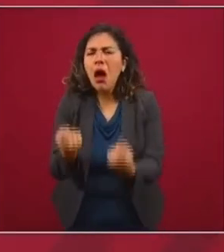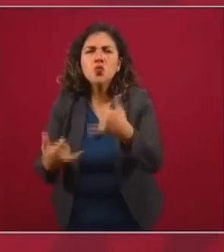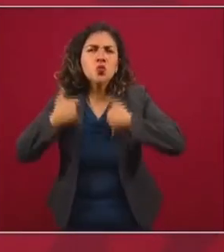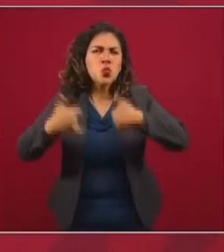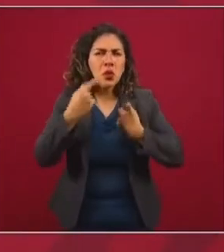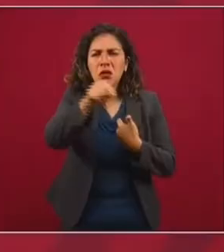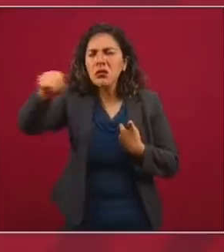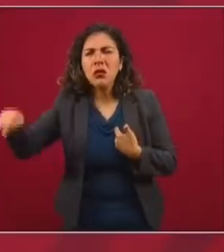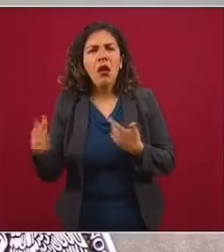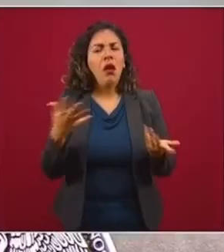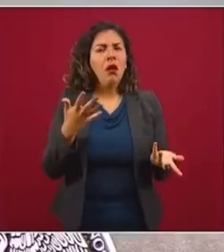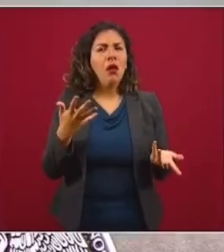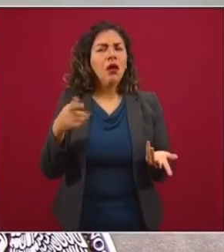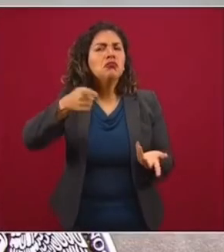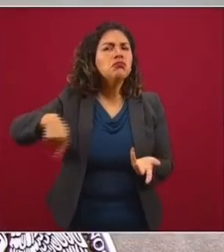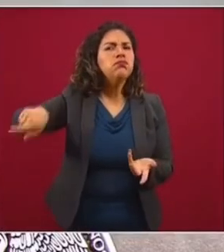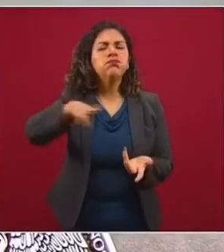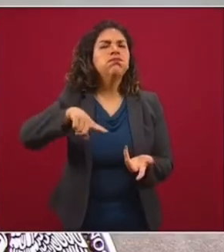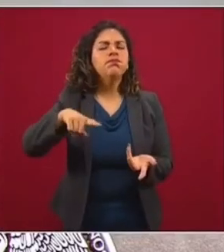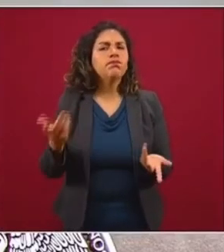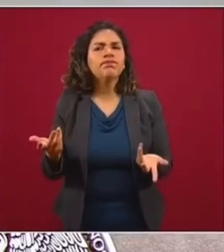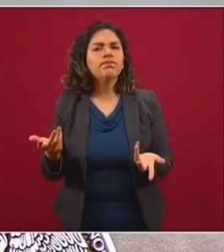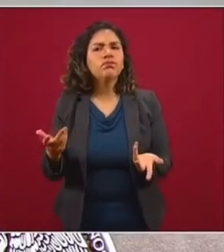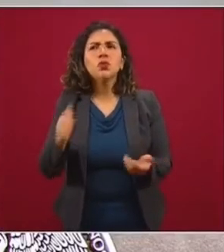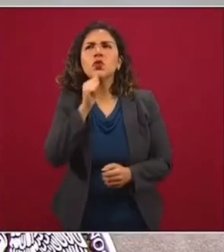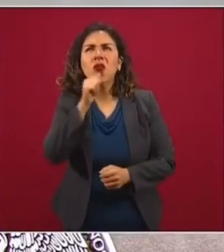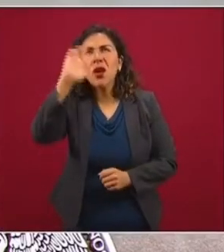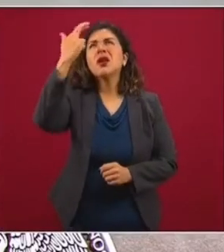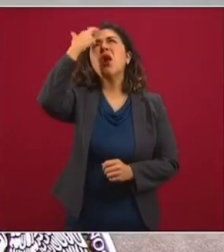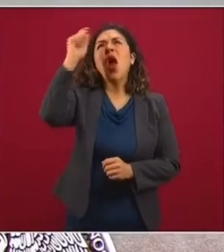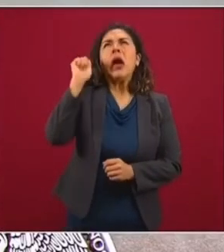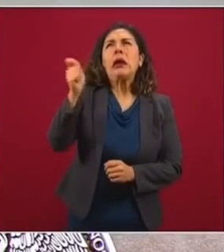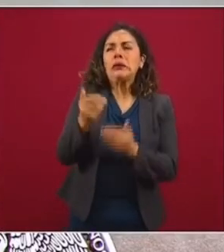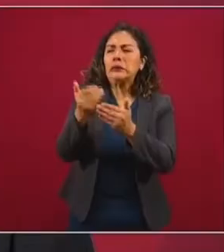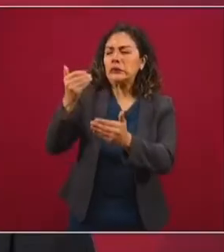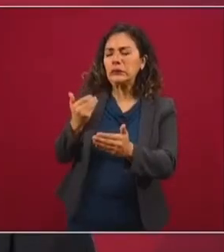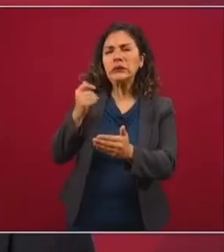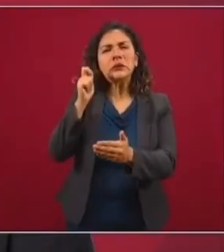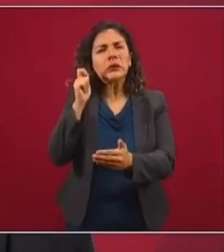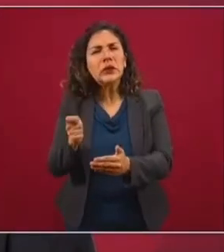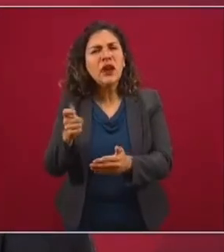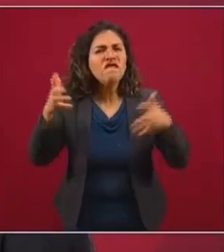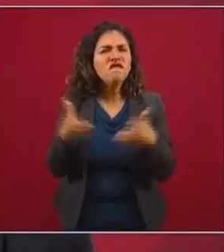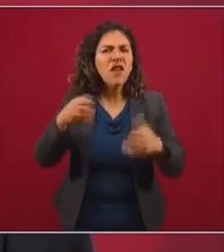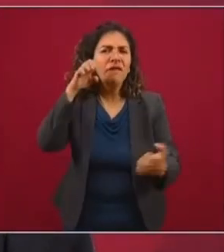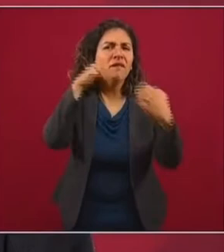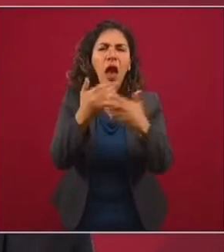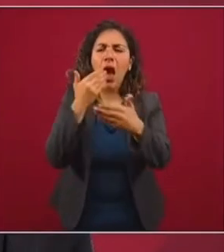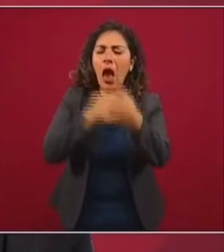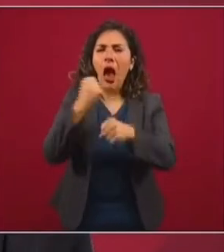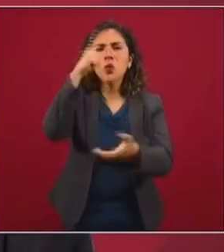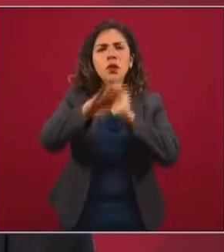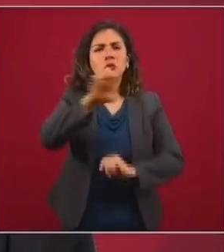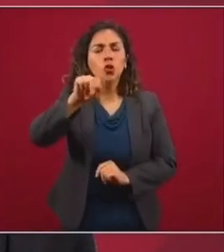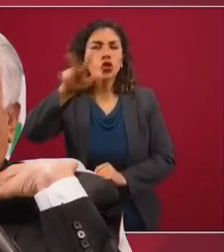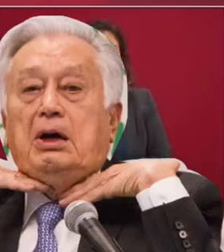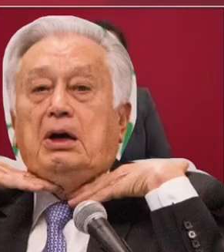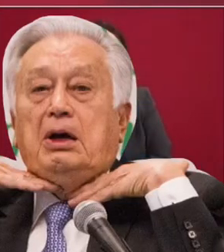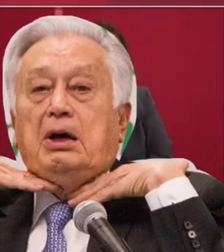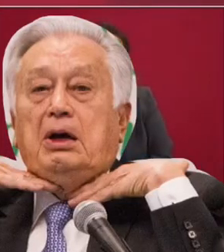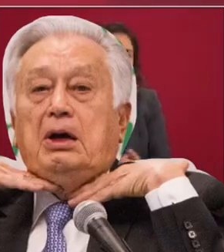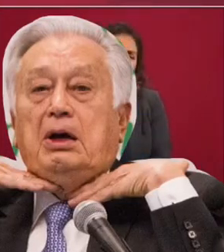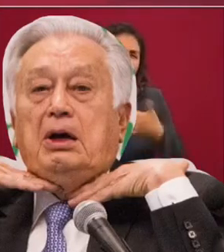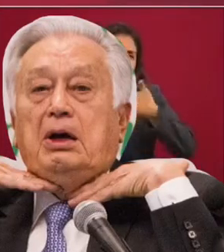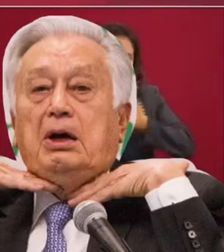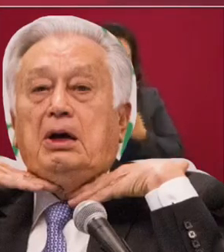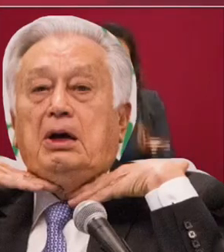jóvenes que nosotros, no recuerdan lo que significó el fraude del 88.